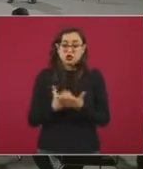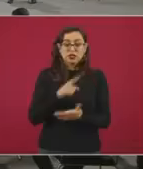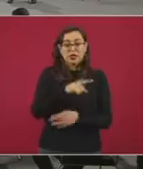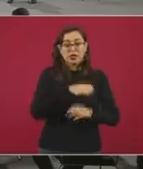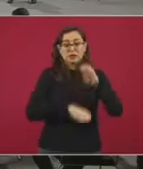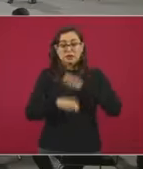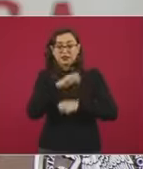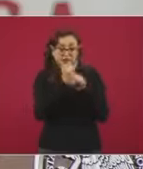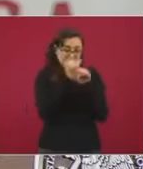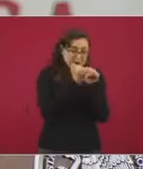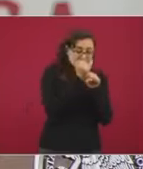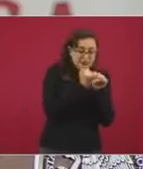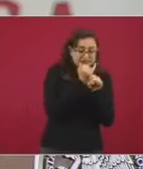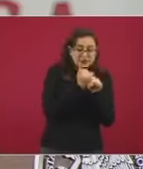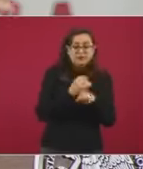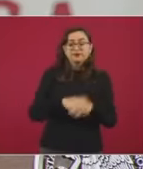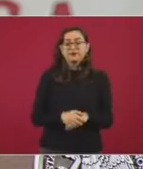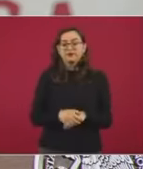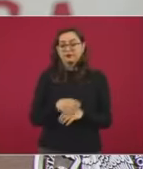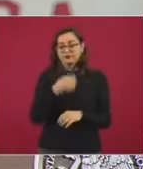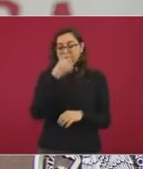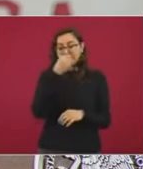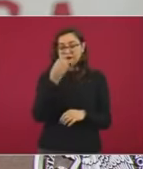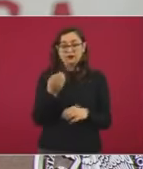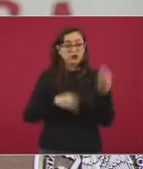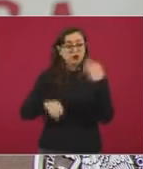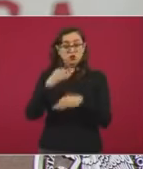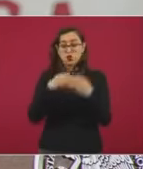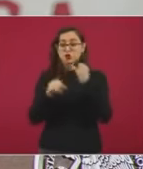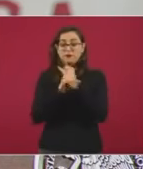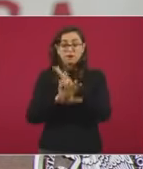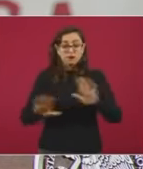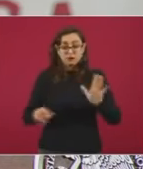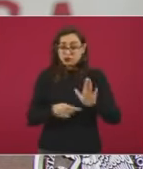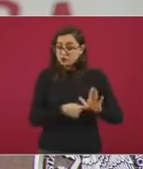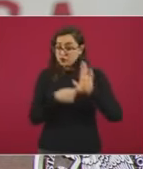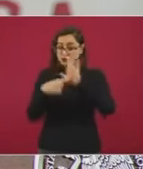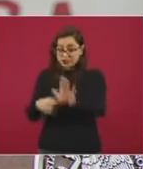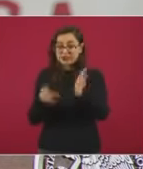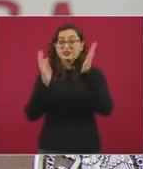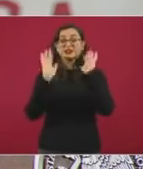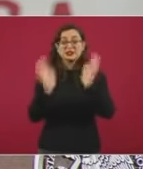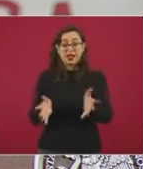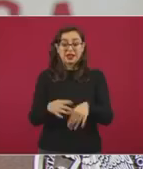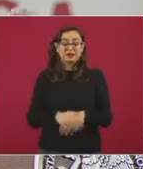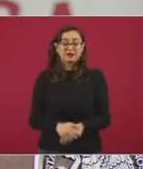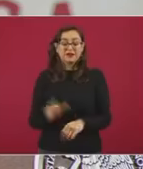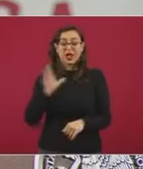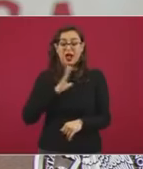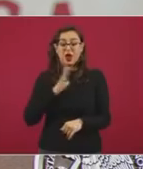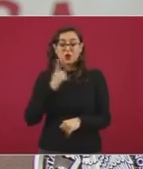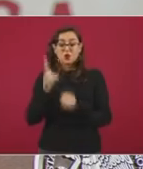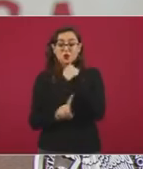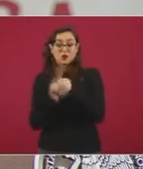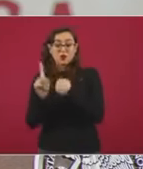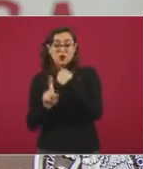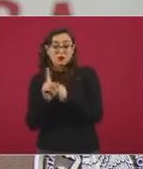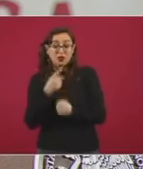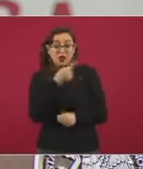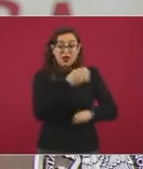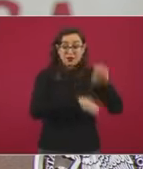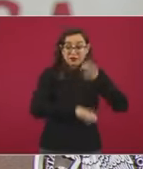que están siendo investigadas. Se presentó toda una explicación. Hay un problema, cuando se está investigando a